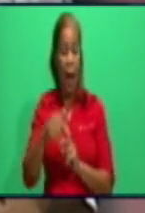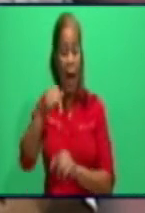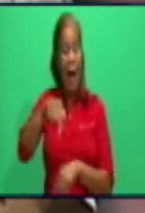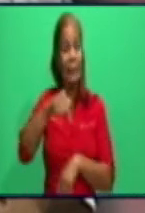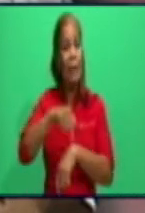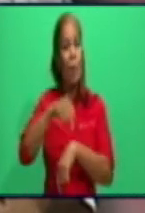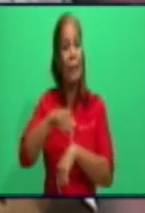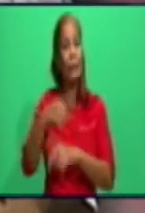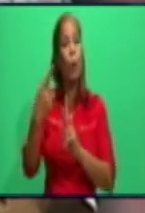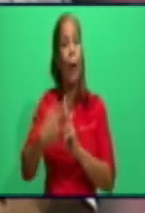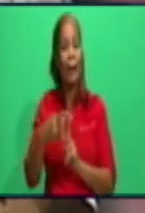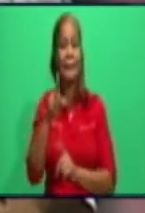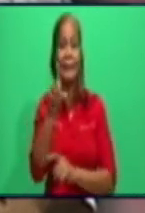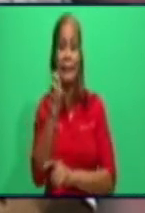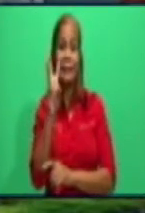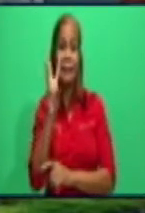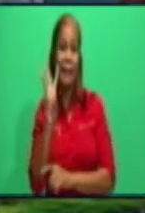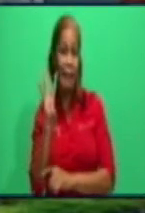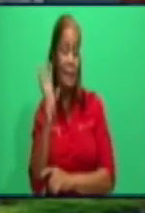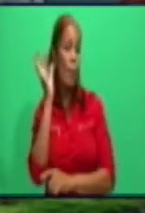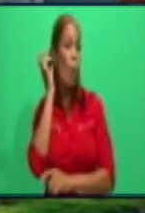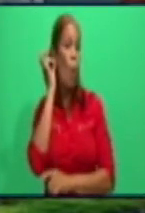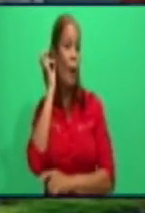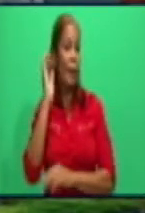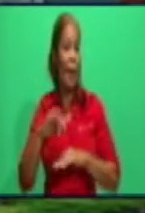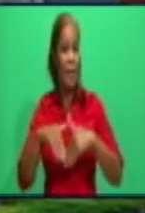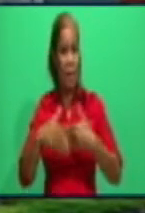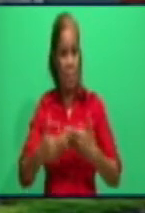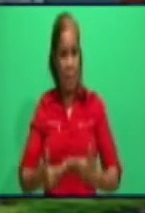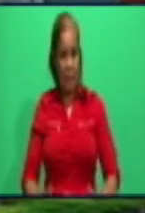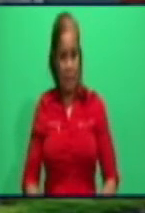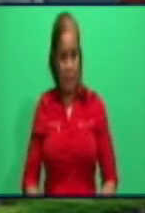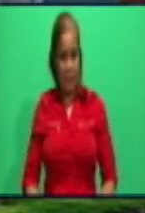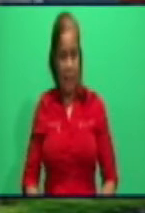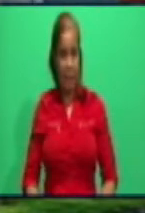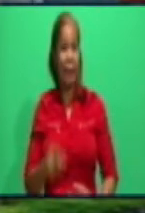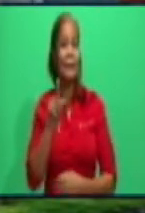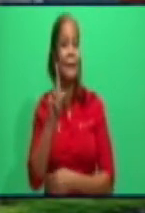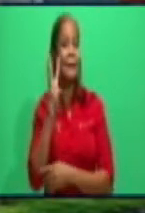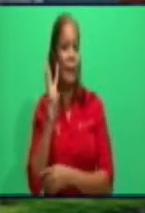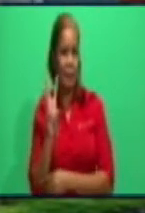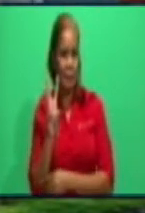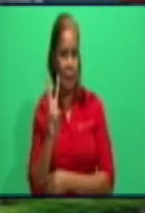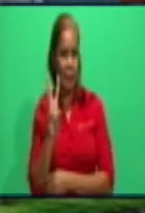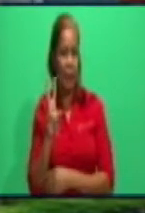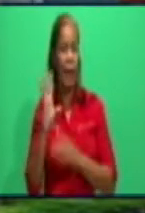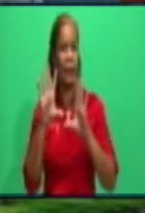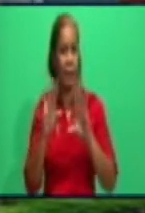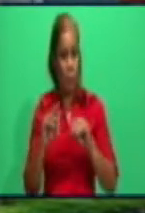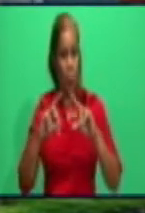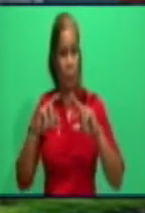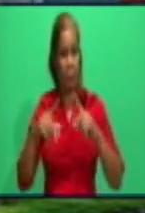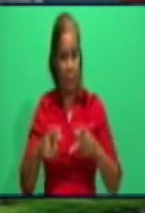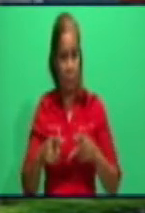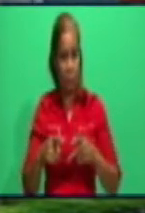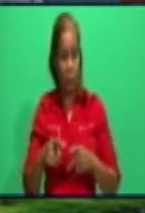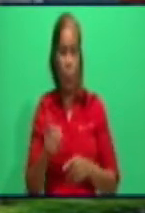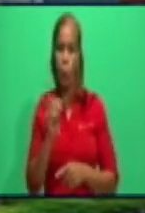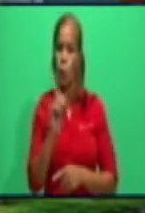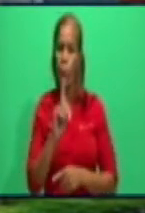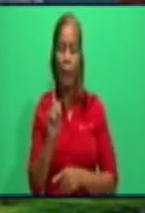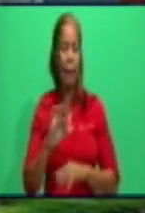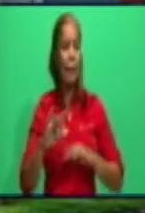13. 13 pacientes. 13 casos. Repito, 13 casos. No es que todas las embarazadas que están